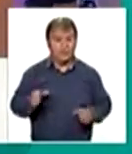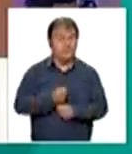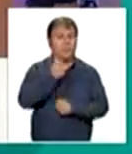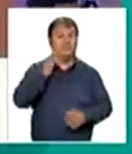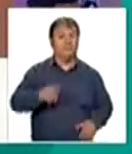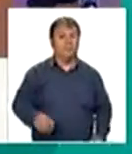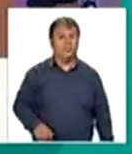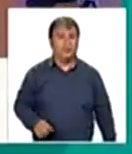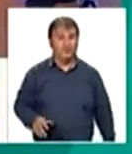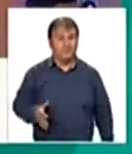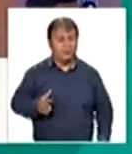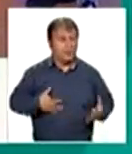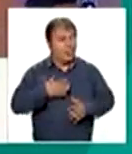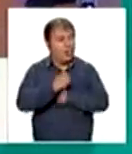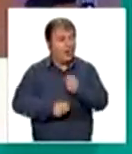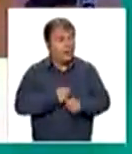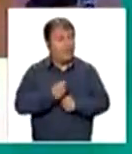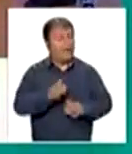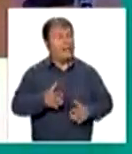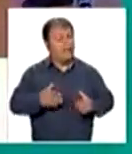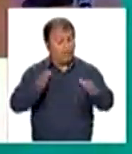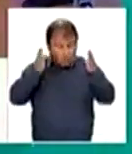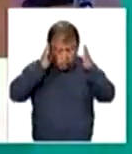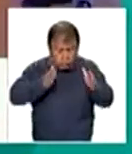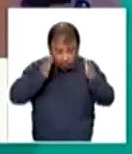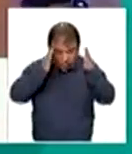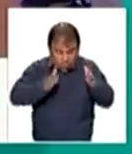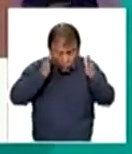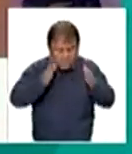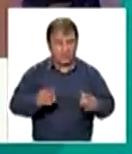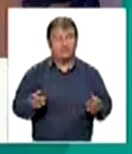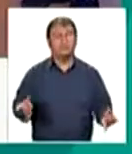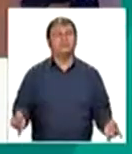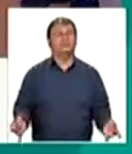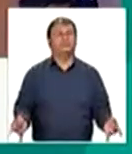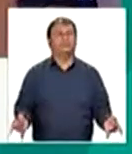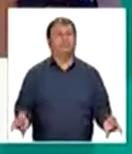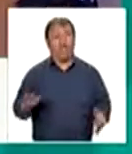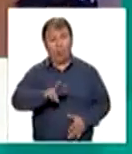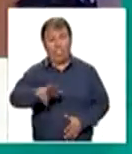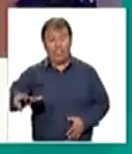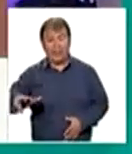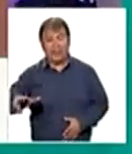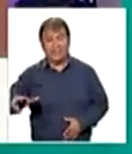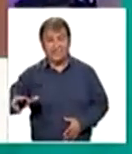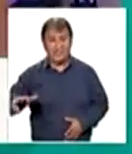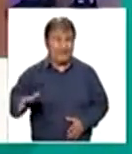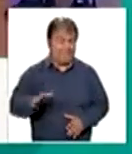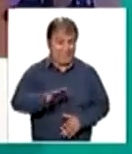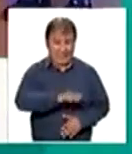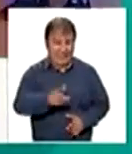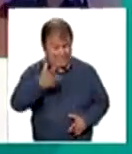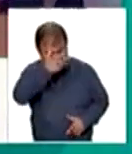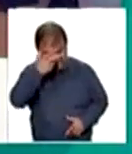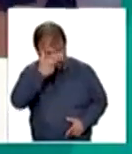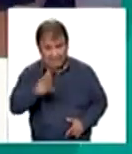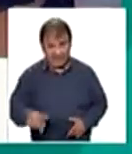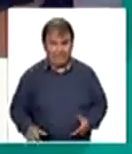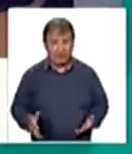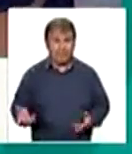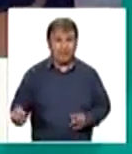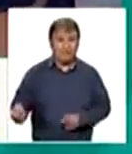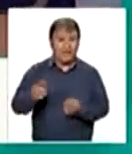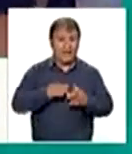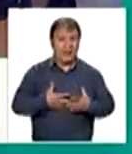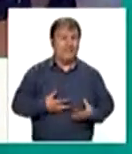no? ¿Sabes cuántos años me he demorado en concentrar mis chakras, hacer yoga, para que esos tres mojones vengan, sí, vengan